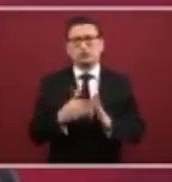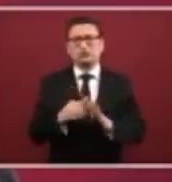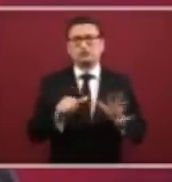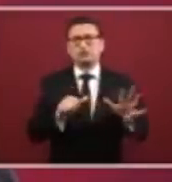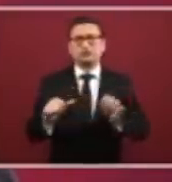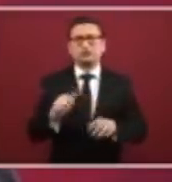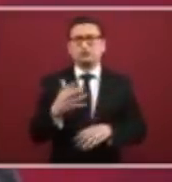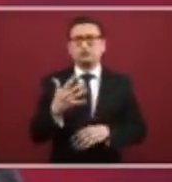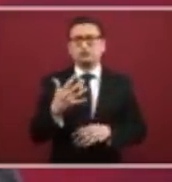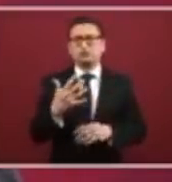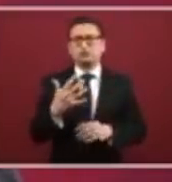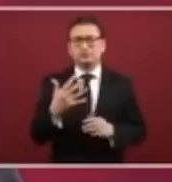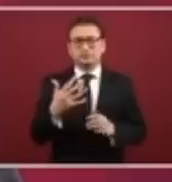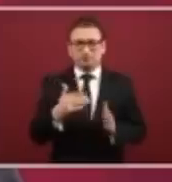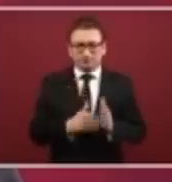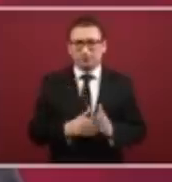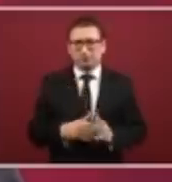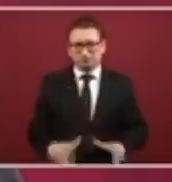1,650,000 barriles,